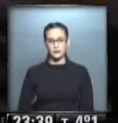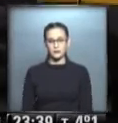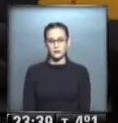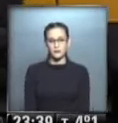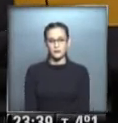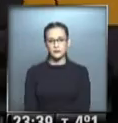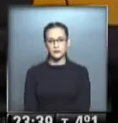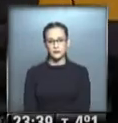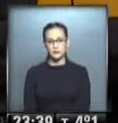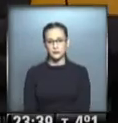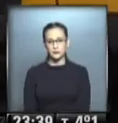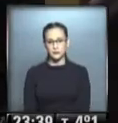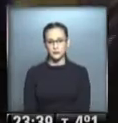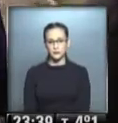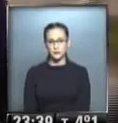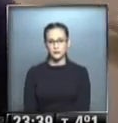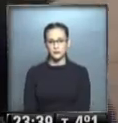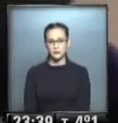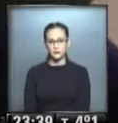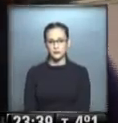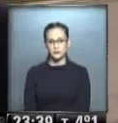de esta tragedia tengan verdadera justicia.